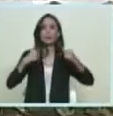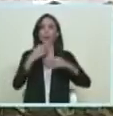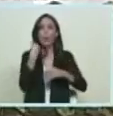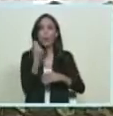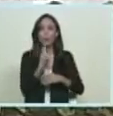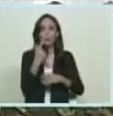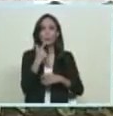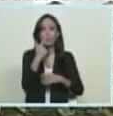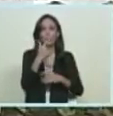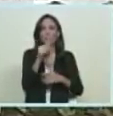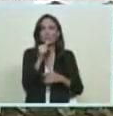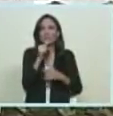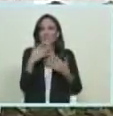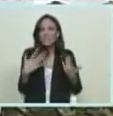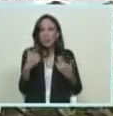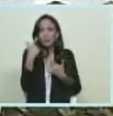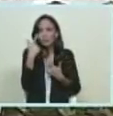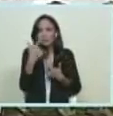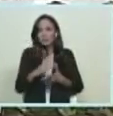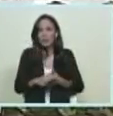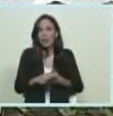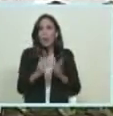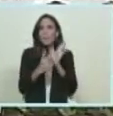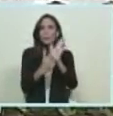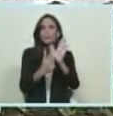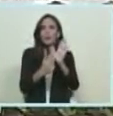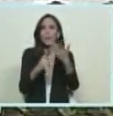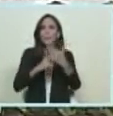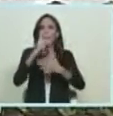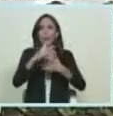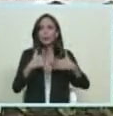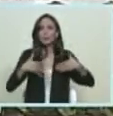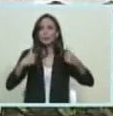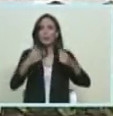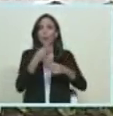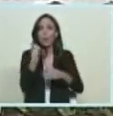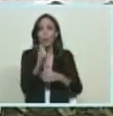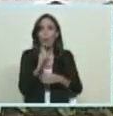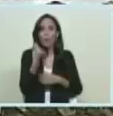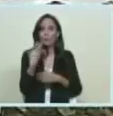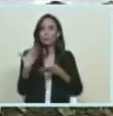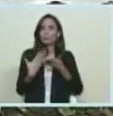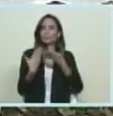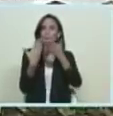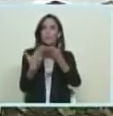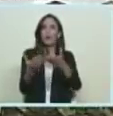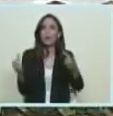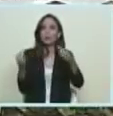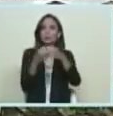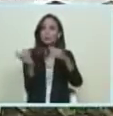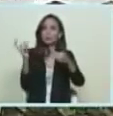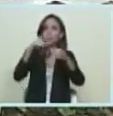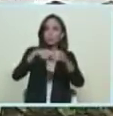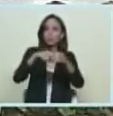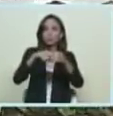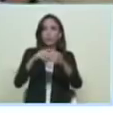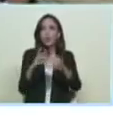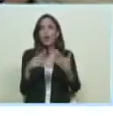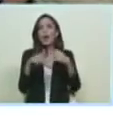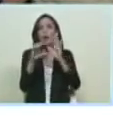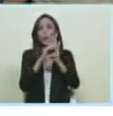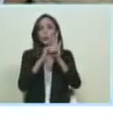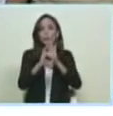Joven. Vamos a mostrar el Plan Salud Joven, que es parte del Plan Chamba Juvenil. Ahí está la